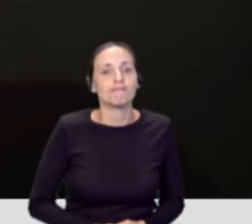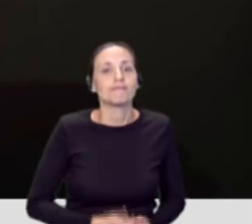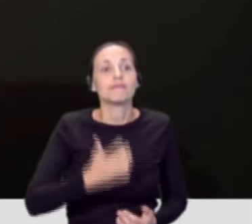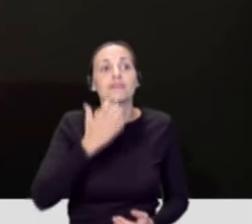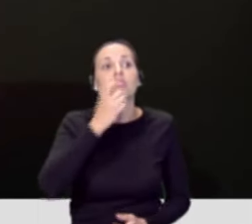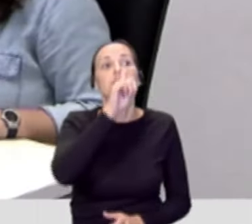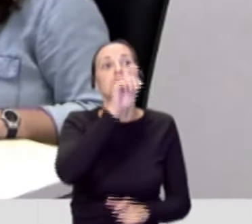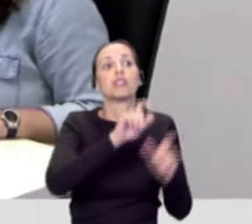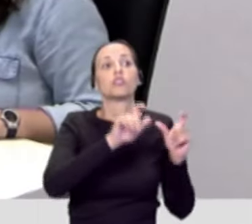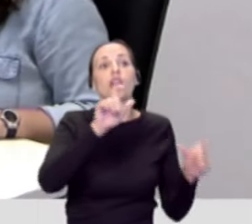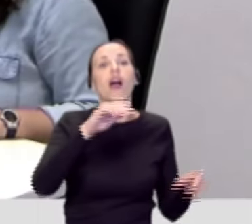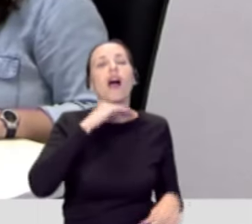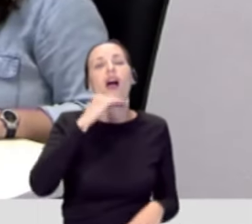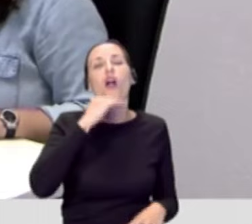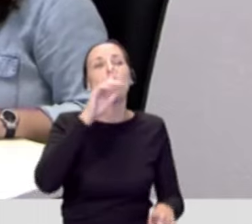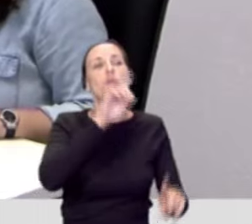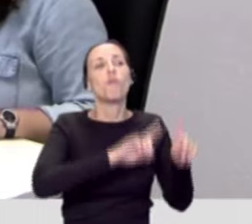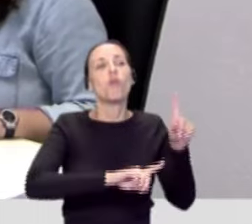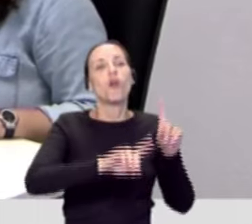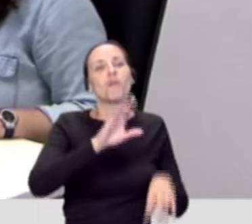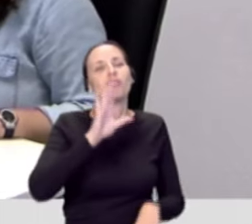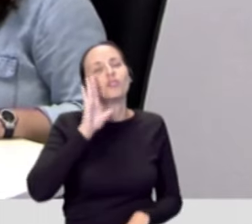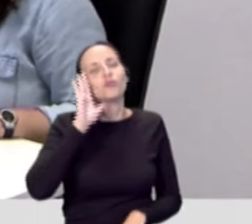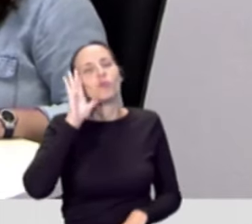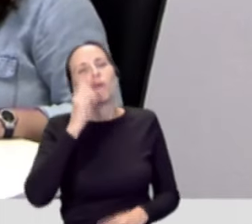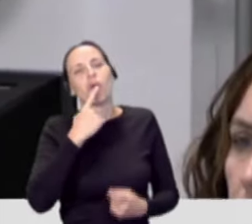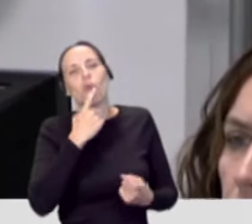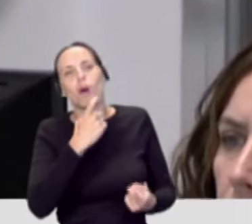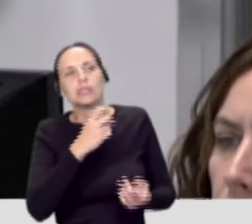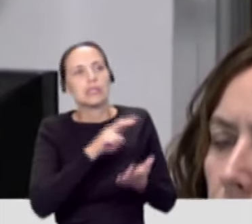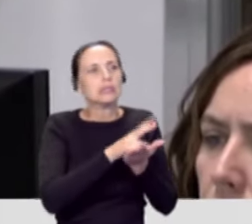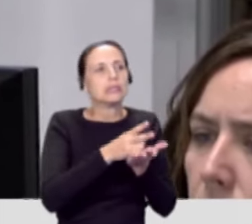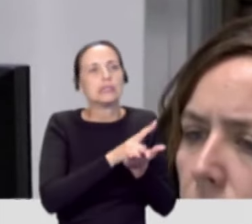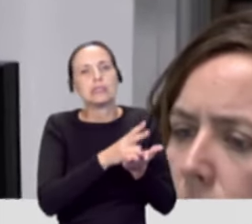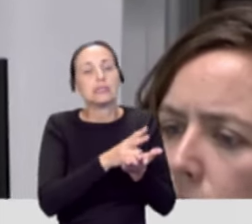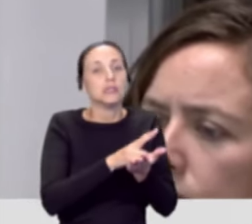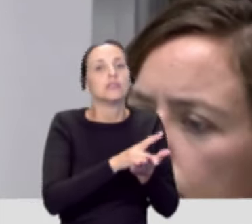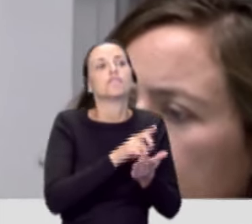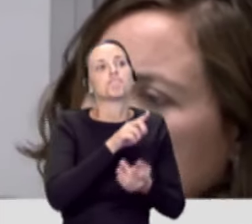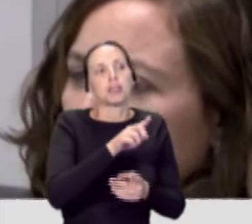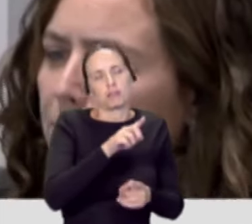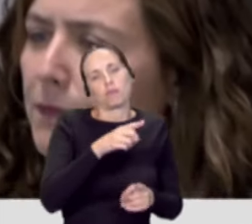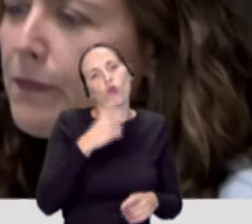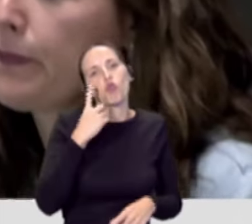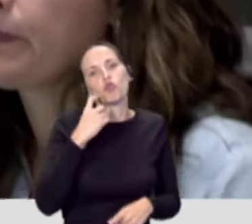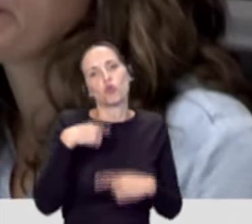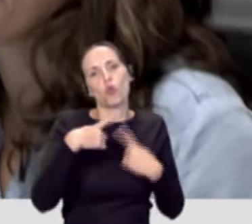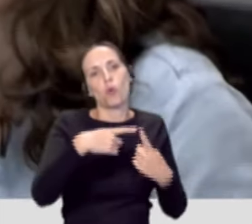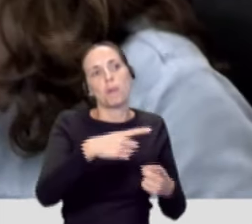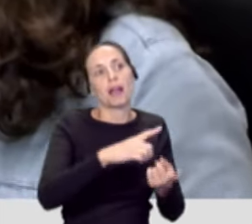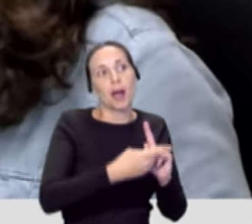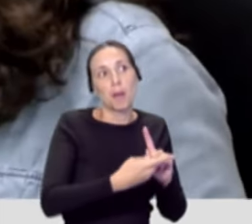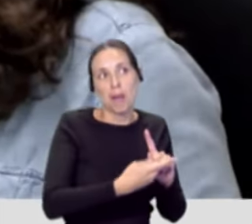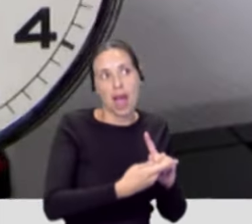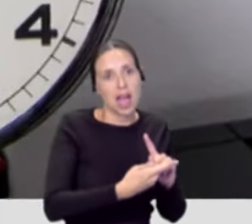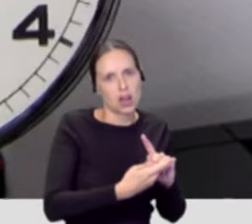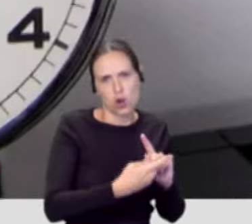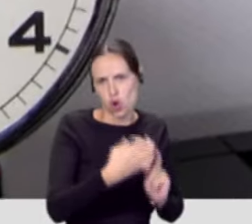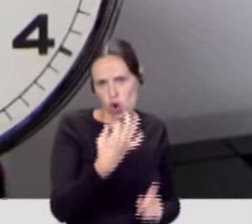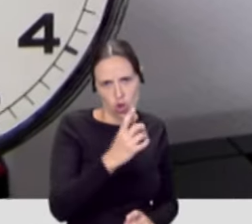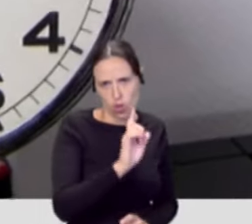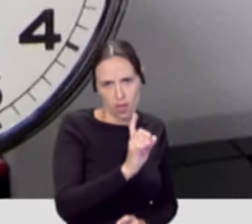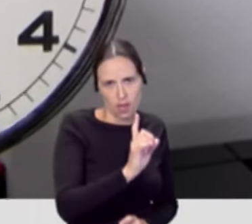algún problema de sueño, pues sí que digamos que tiene que modificar un poco las rutinas siempre. No, perdón, no tiene que modificar